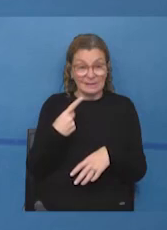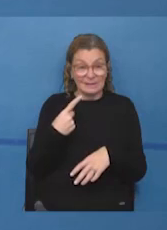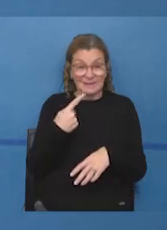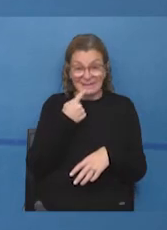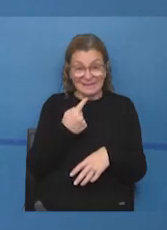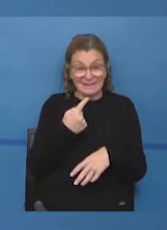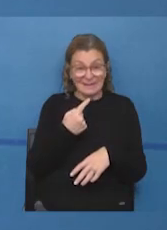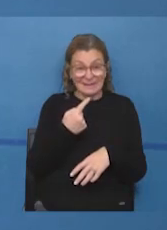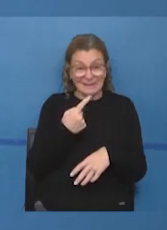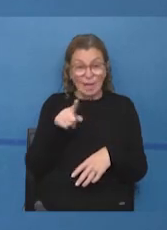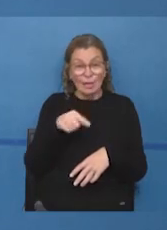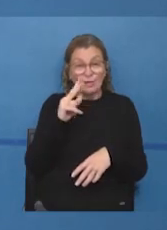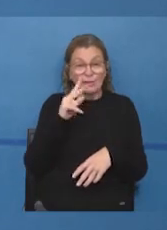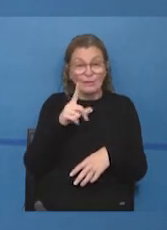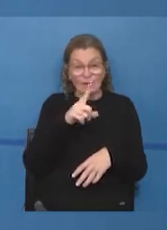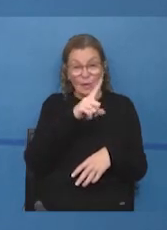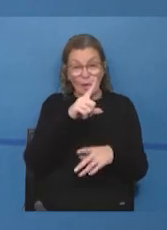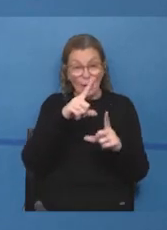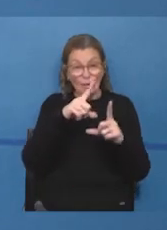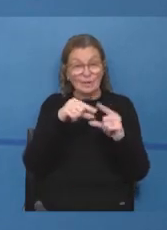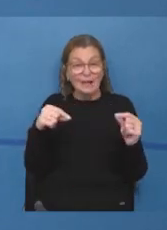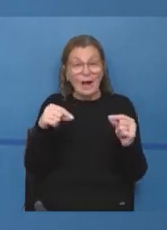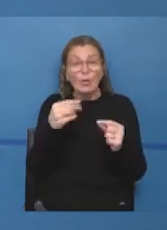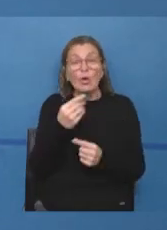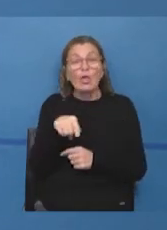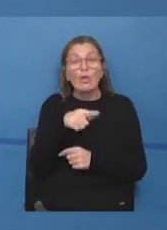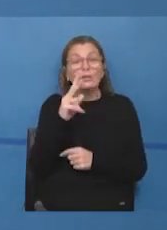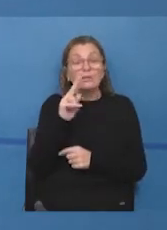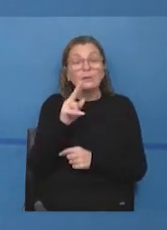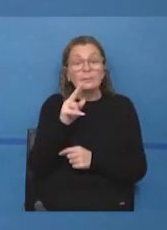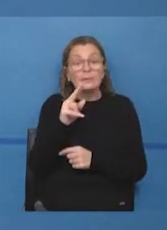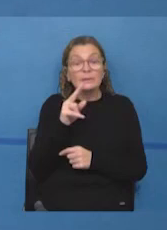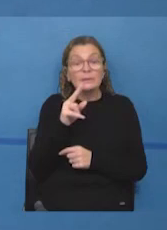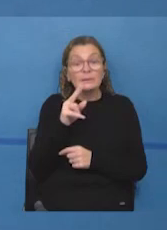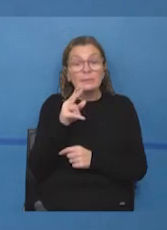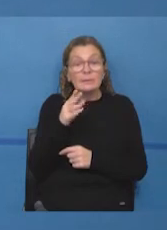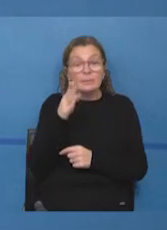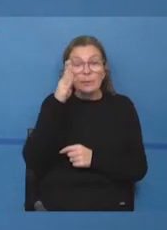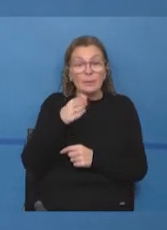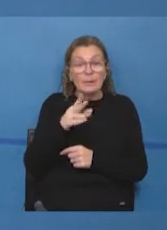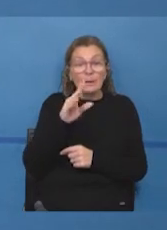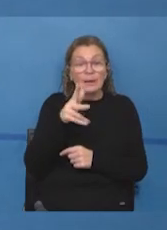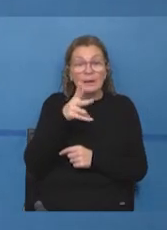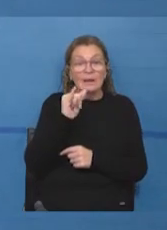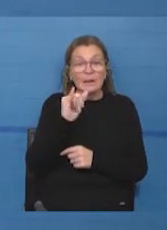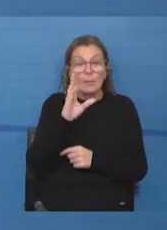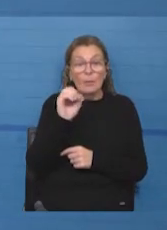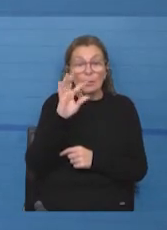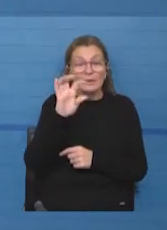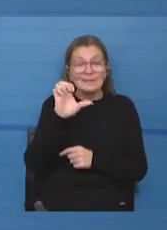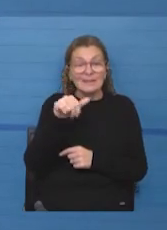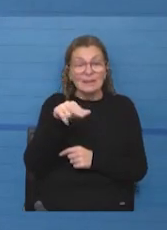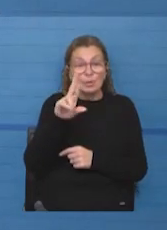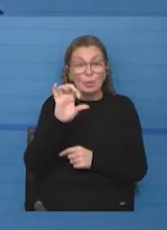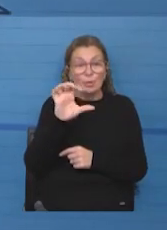dice dónde ven un triángulo usted acá para que haya una hipotenusa acá Tiene que ser un